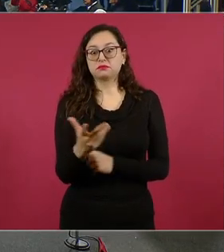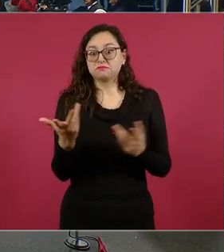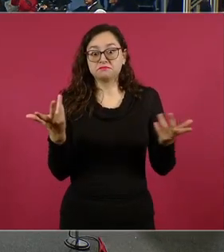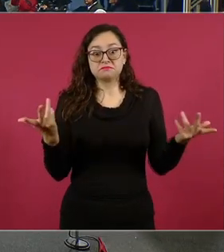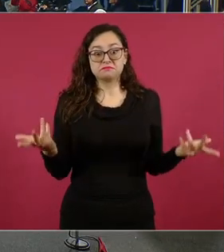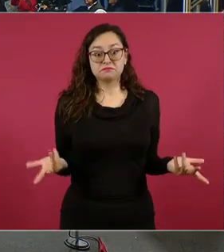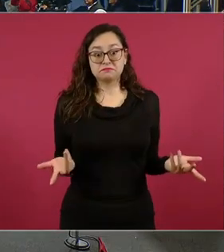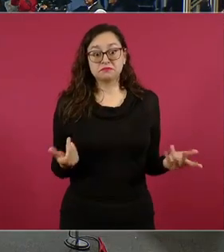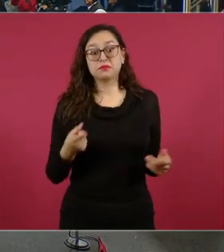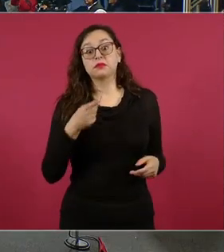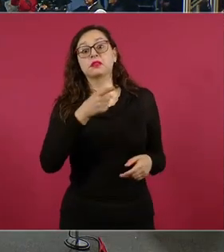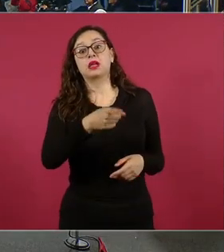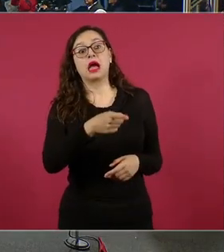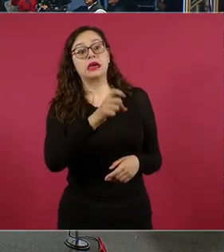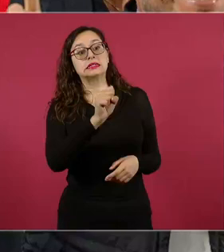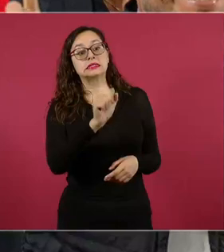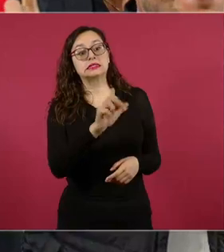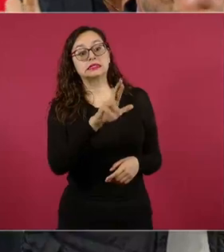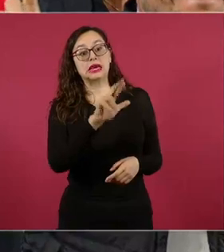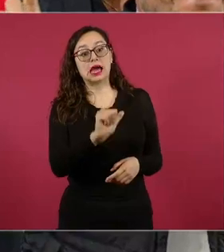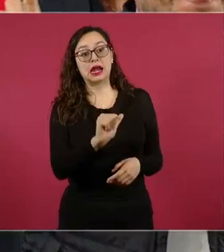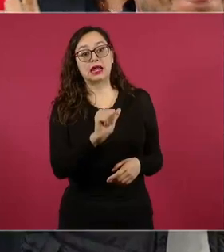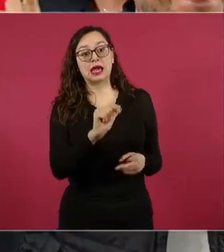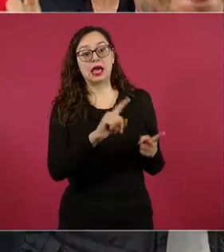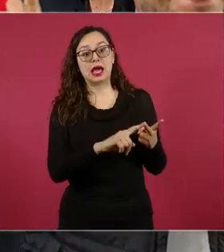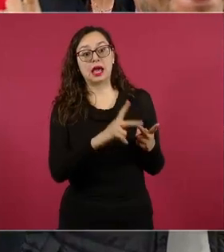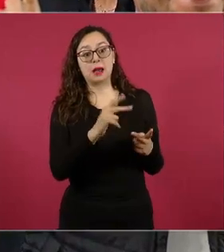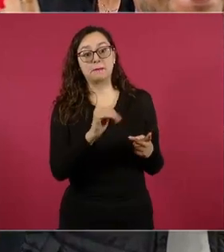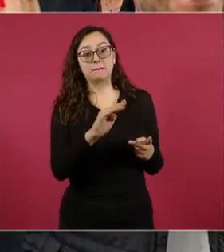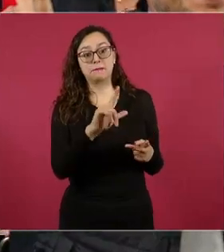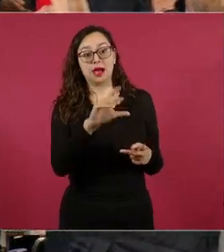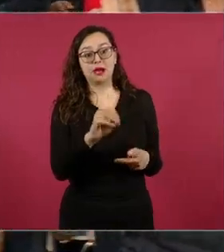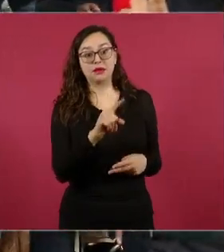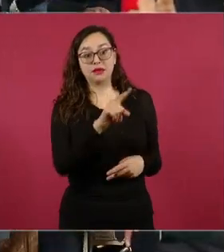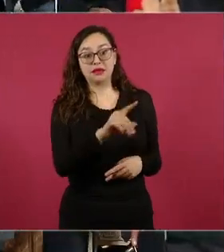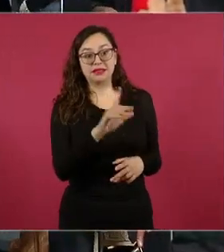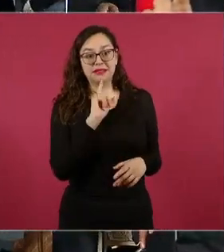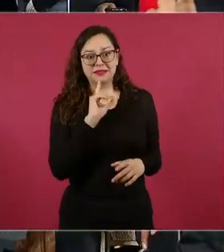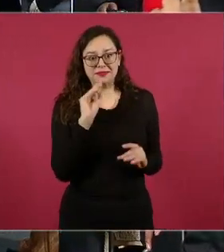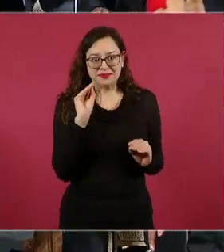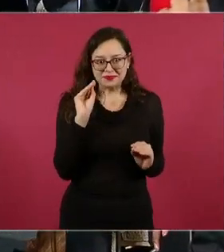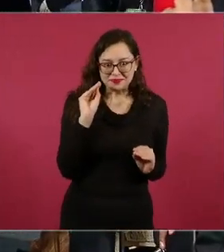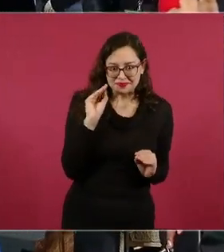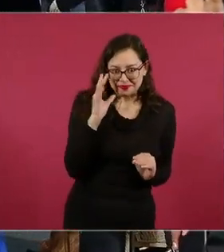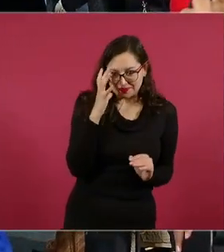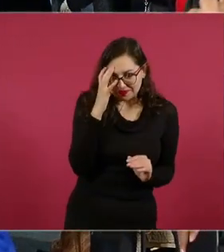Bueno, Sara, Pablo, mire, ya no quiere ni que yo la mencione porque